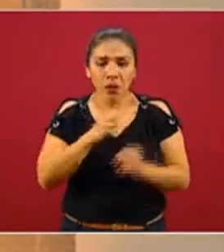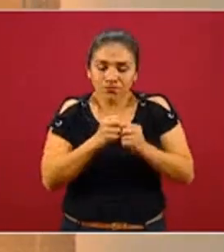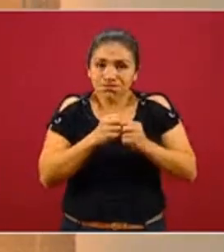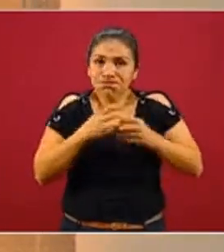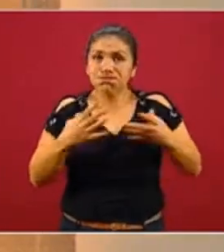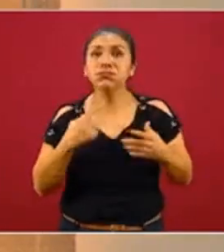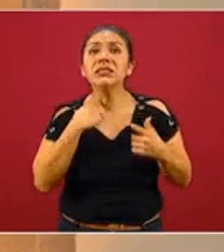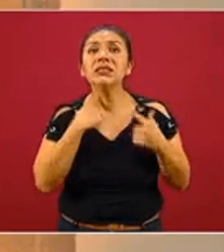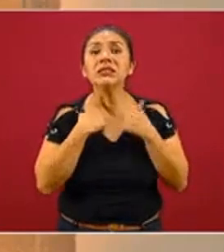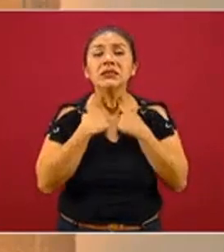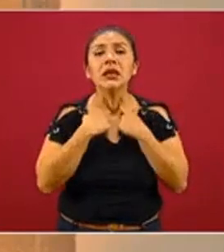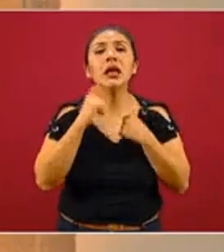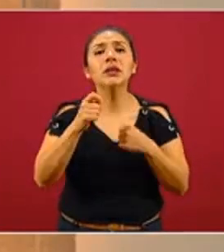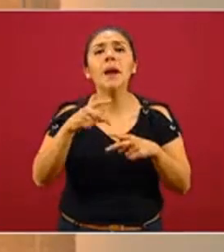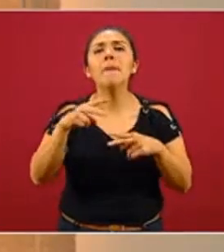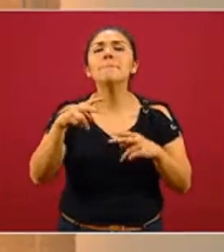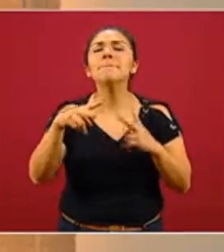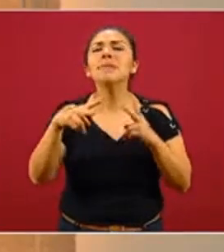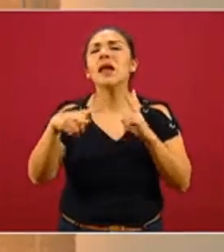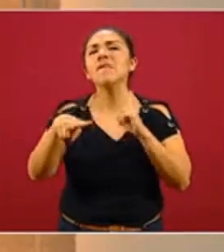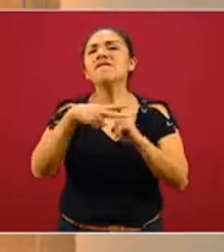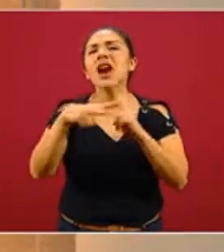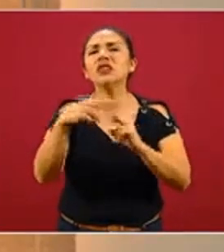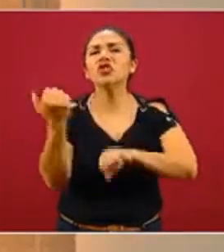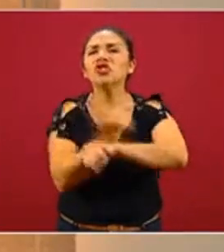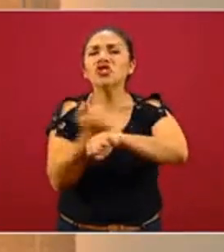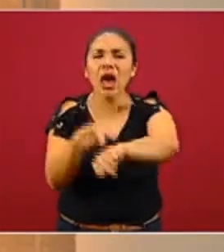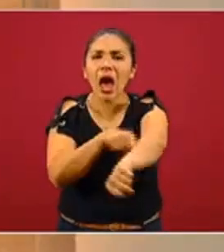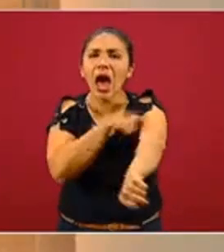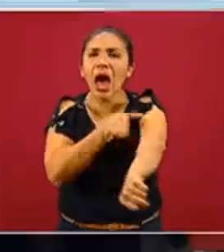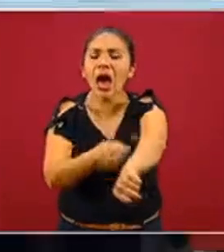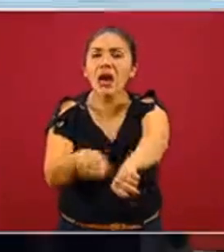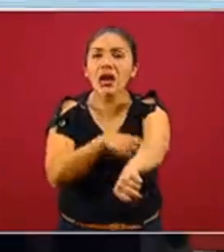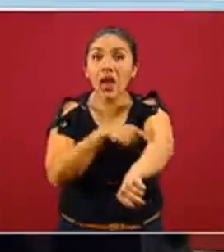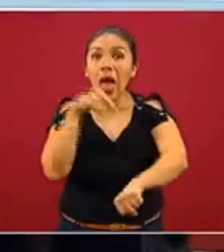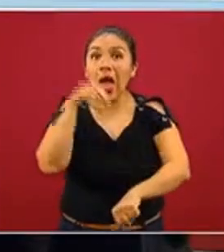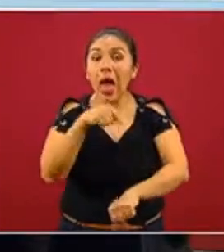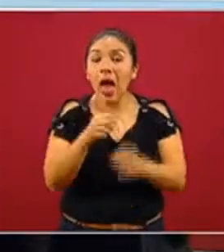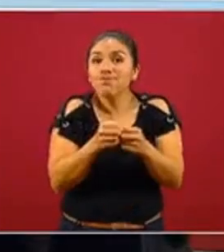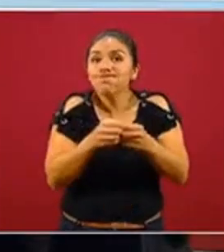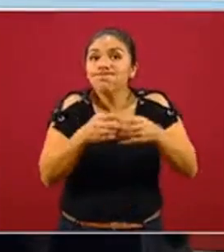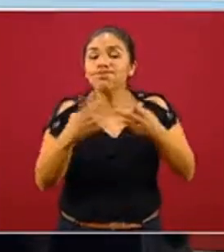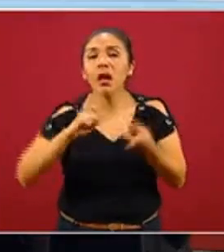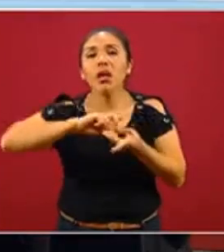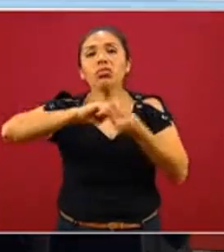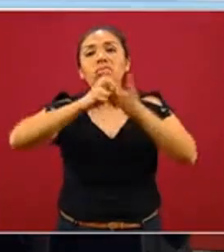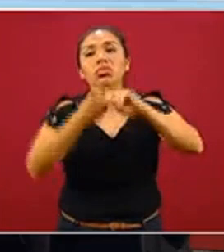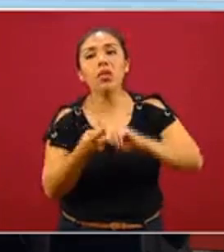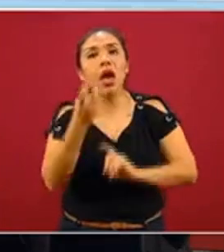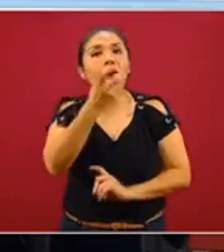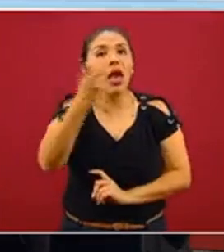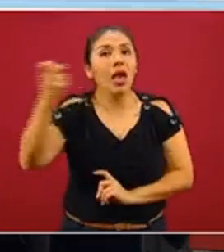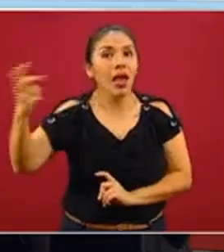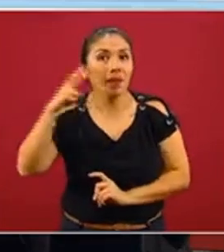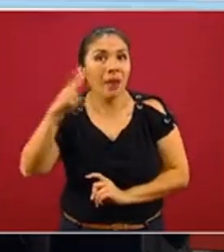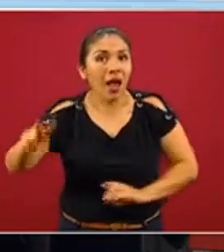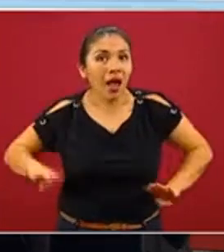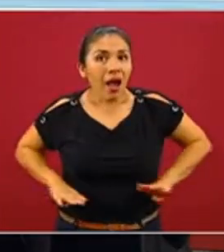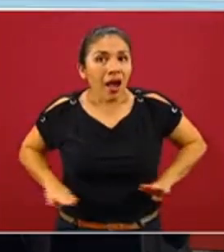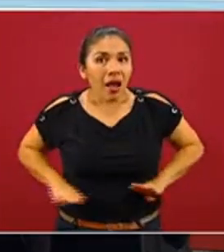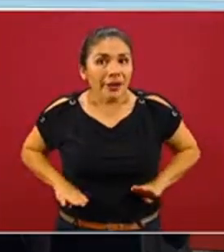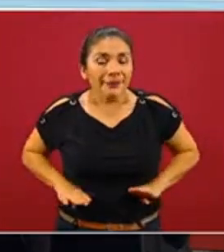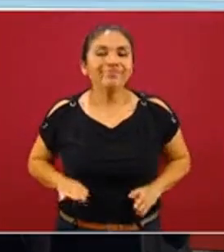en medianos vasos sanguíneos. Entonces, este proceso inflamatorio es el que desencadena todo esto.